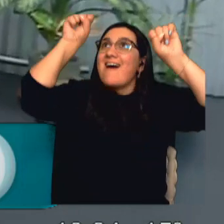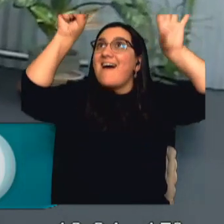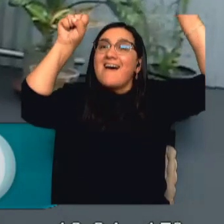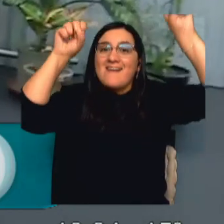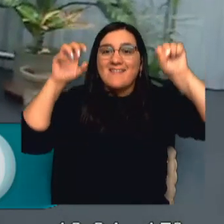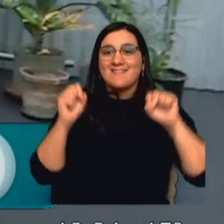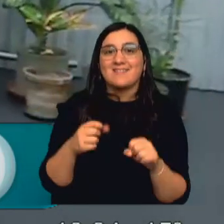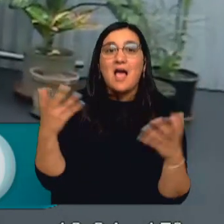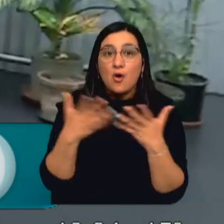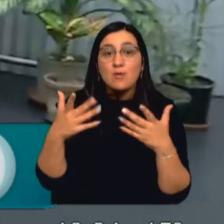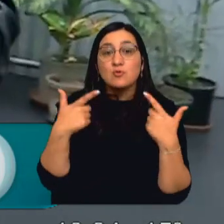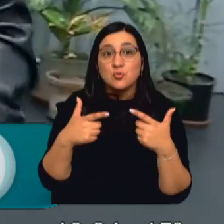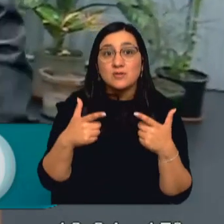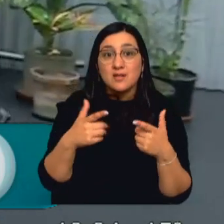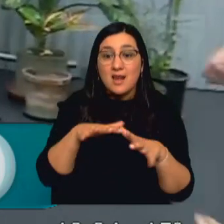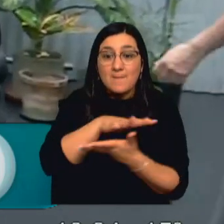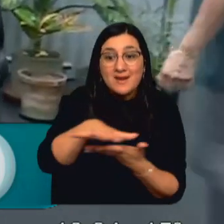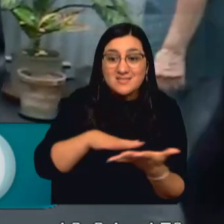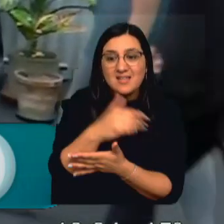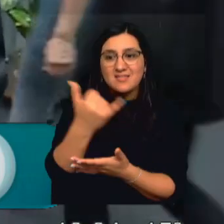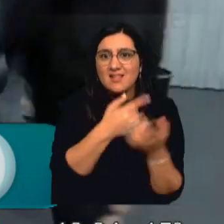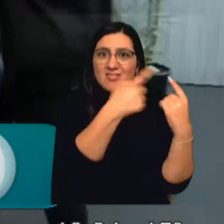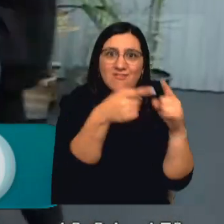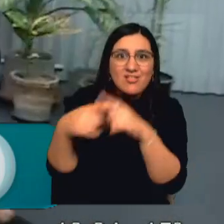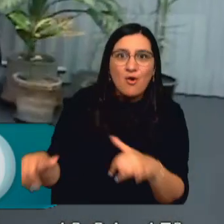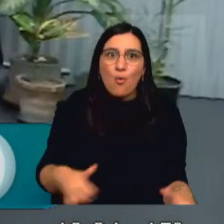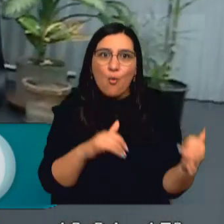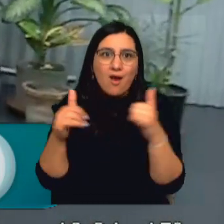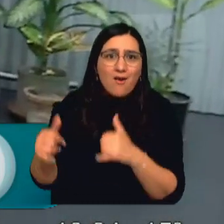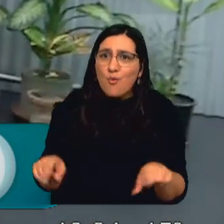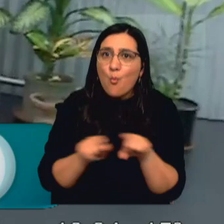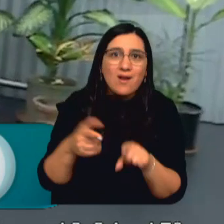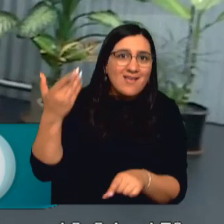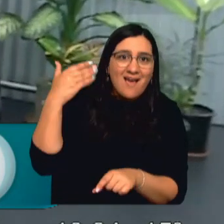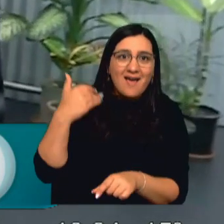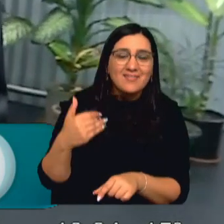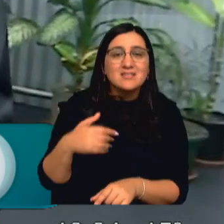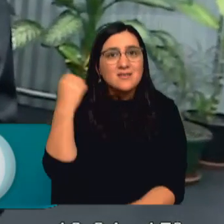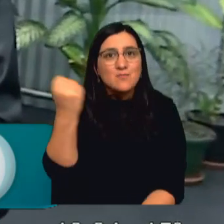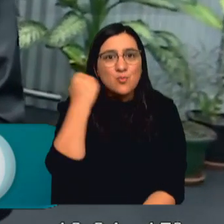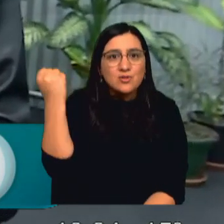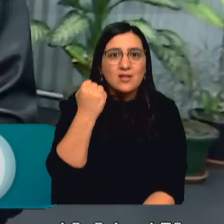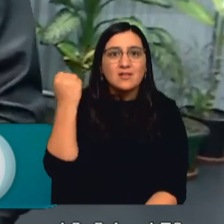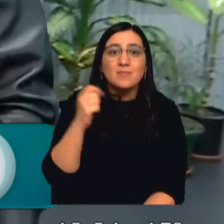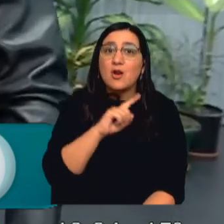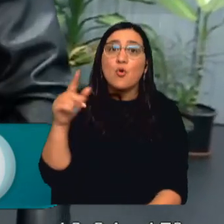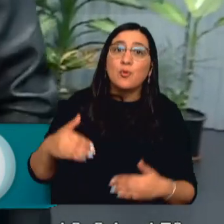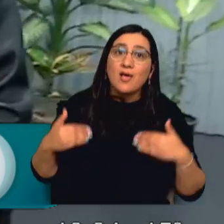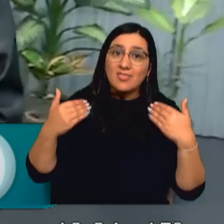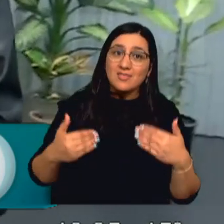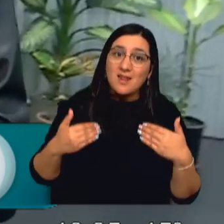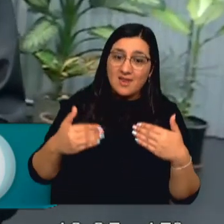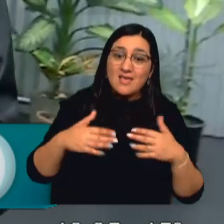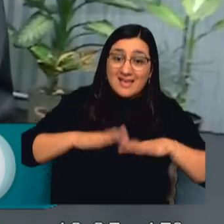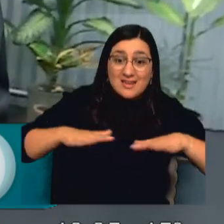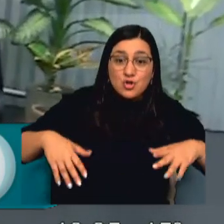creo. No, pero que ahora, por suerte, las plazas volvieron a tener todos los elementos de juegos que había antes. Es importante, para no procrastinar, que desde